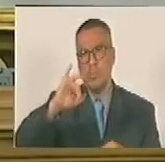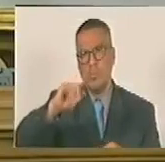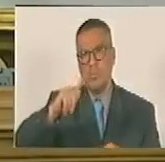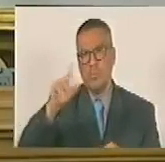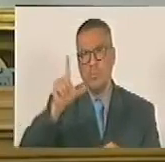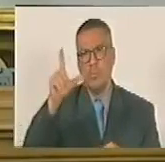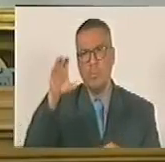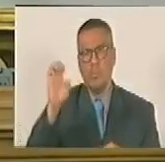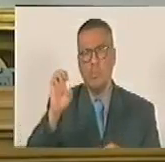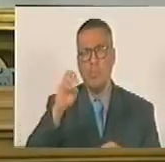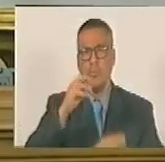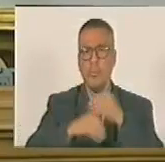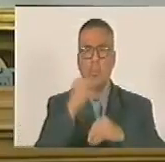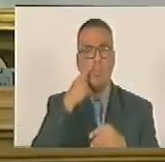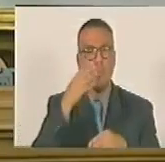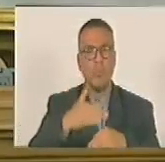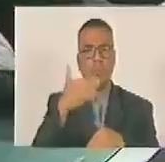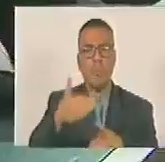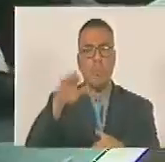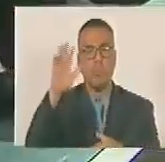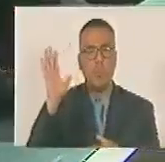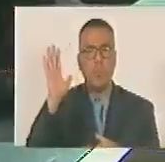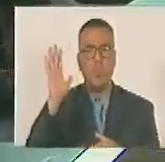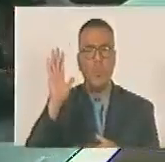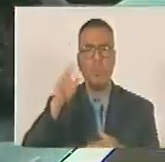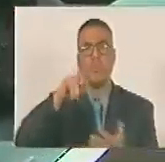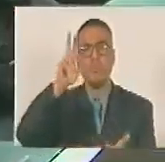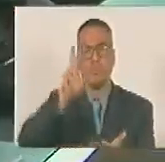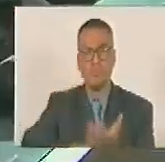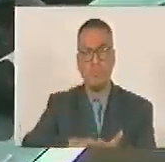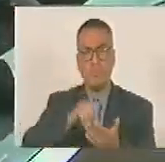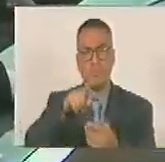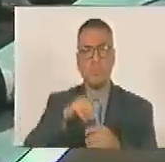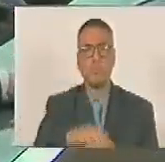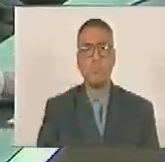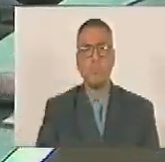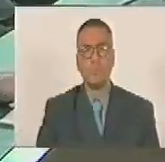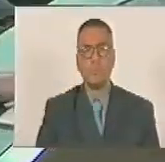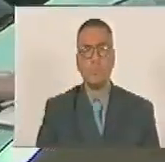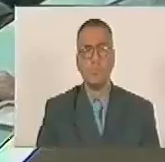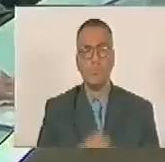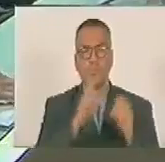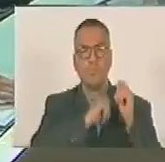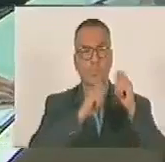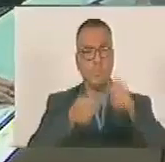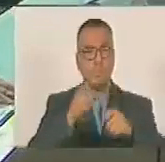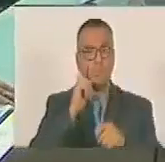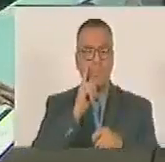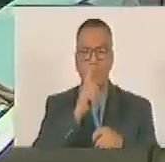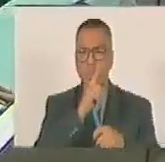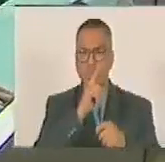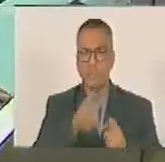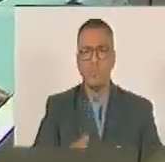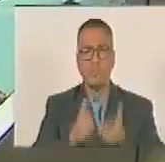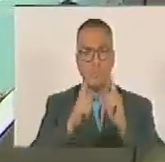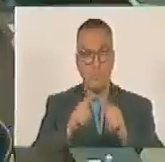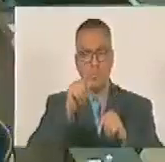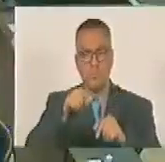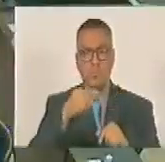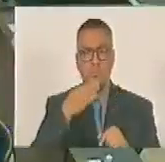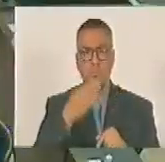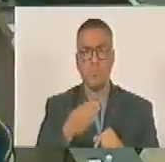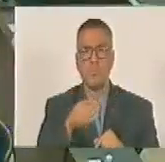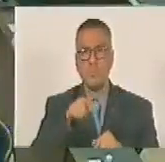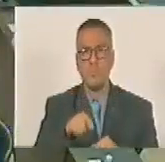Sírvanse manifestarlo con la señal de costumbre. Queda aprobado el nombramiento, la autorización.